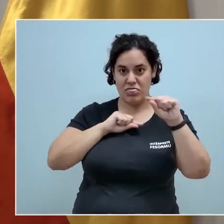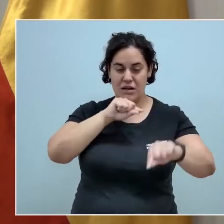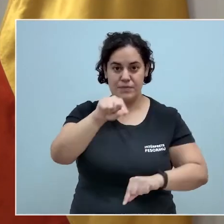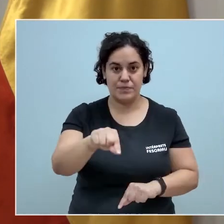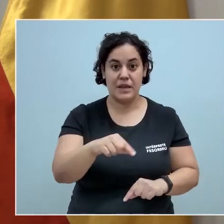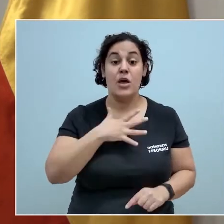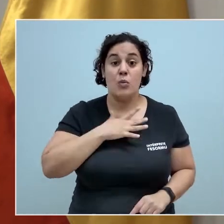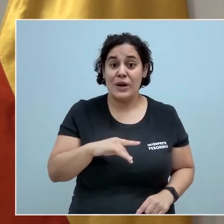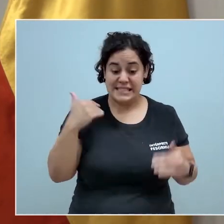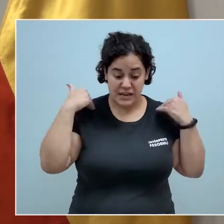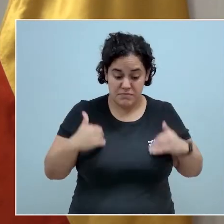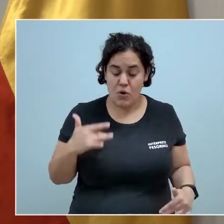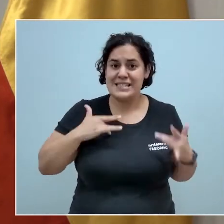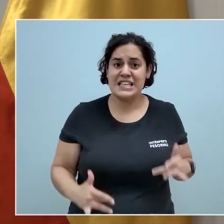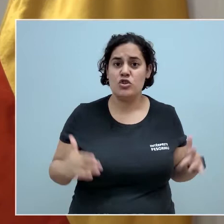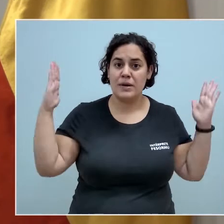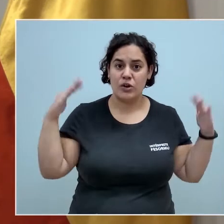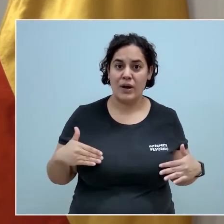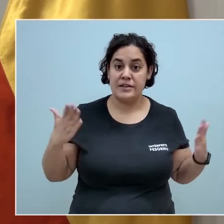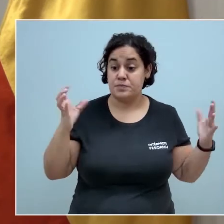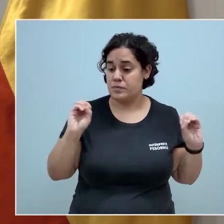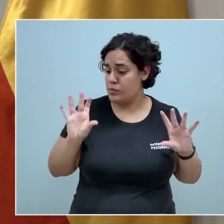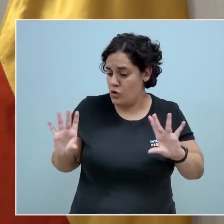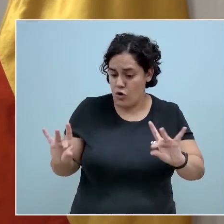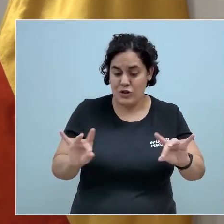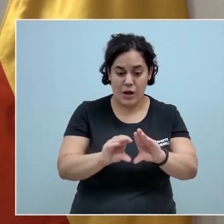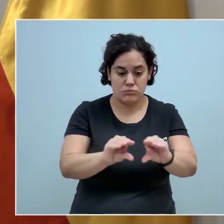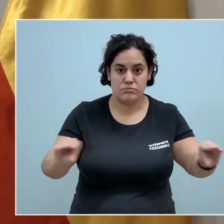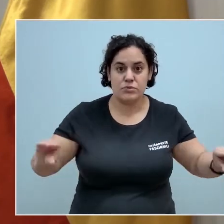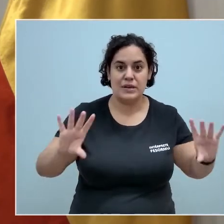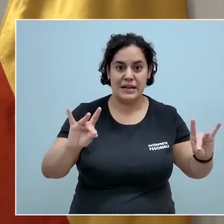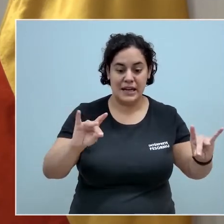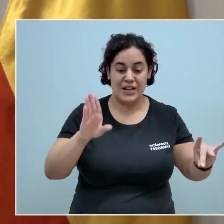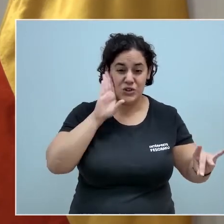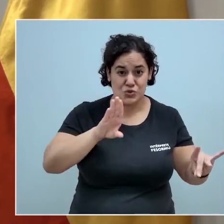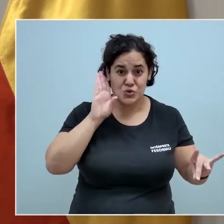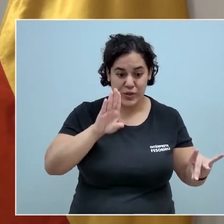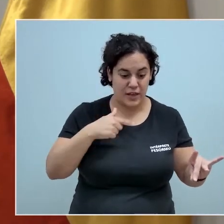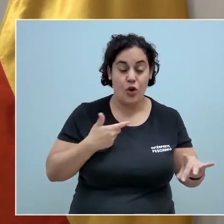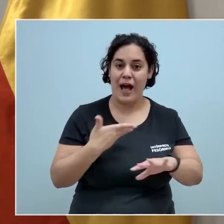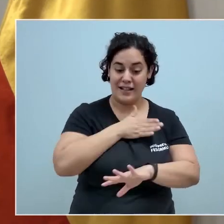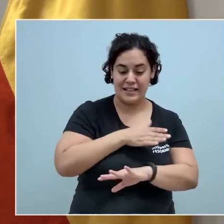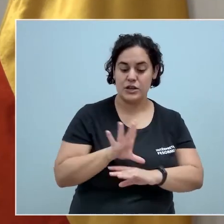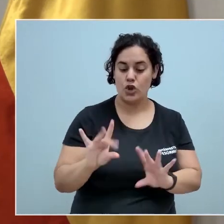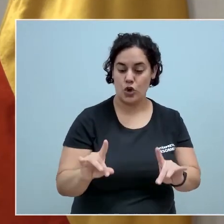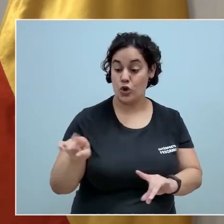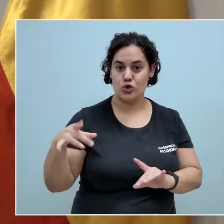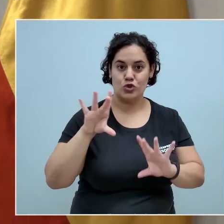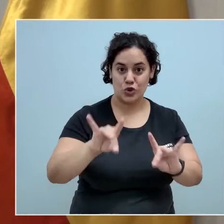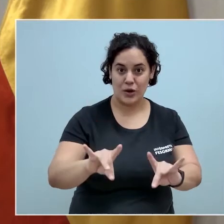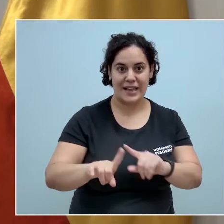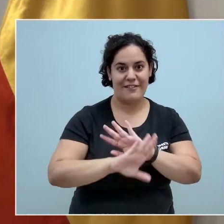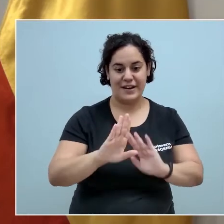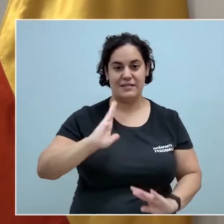personas sin síntomas, por el contacto con superficies que se han contaminado previamente por algunos de nosotros y también por